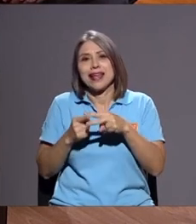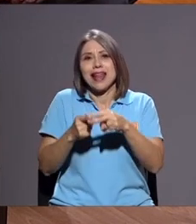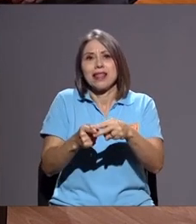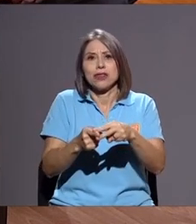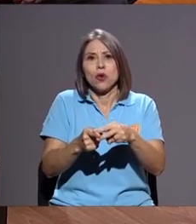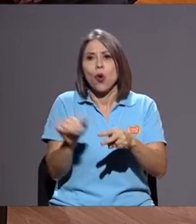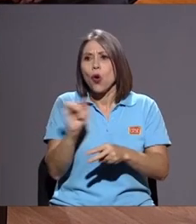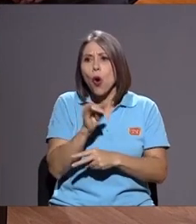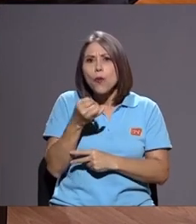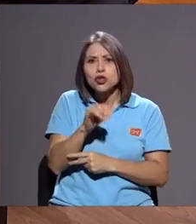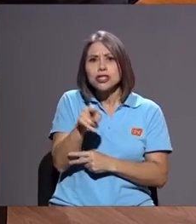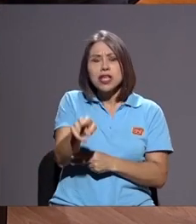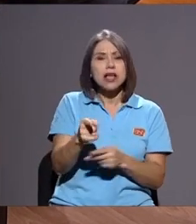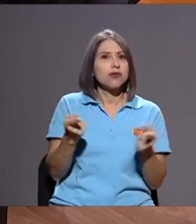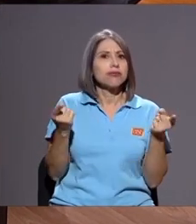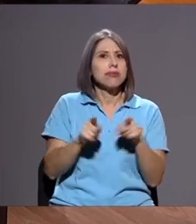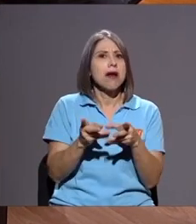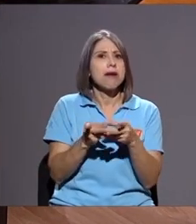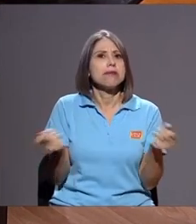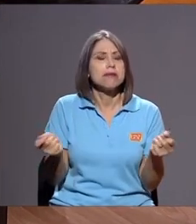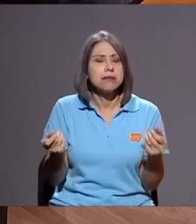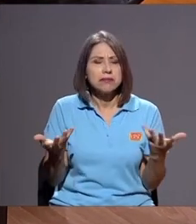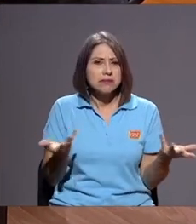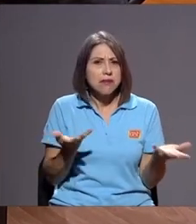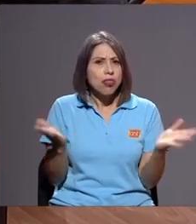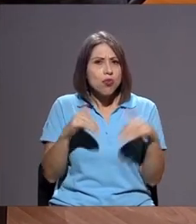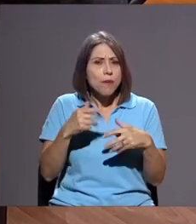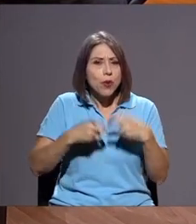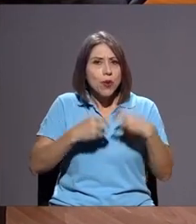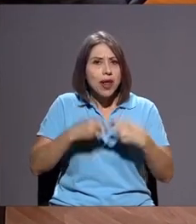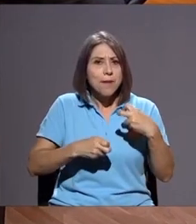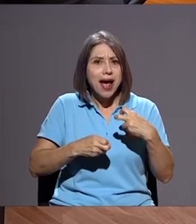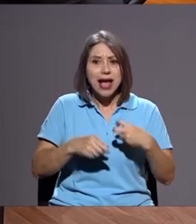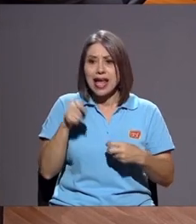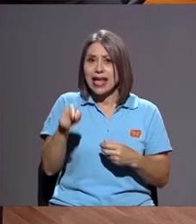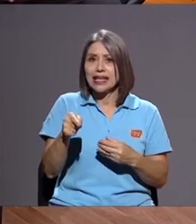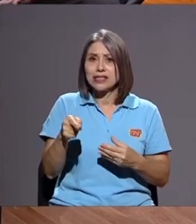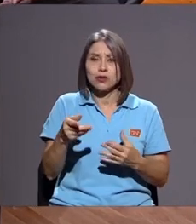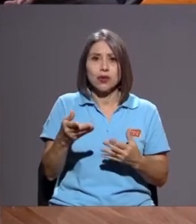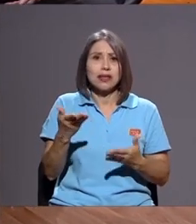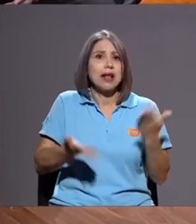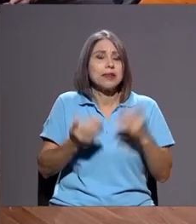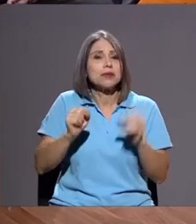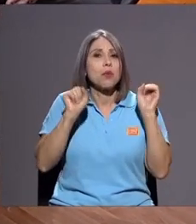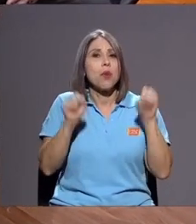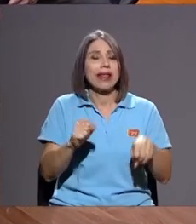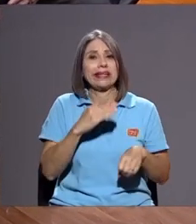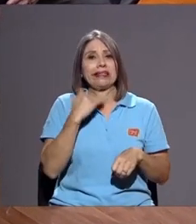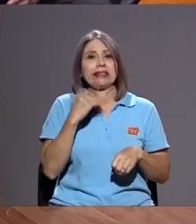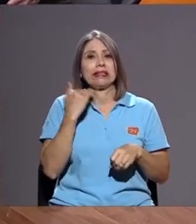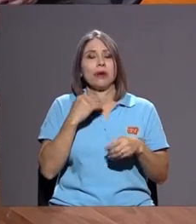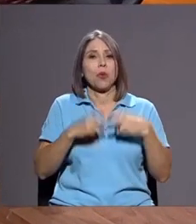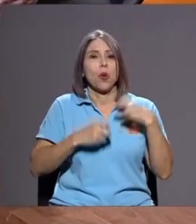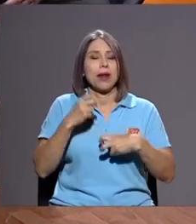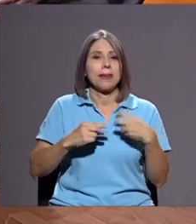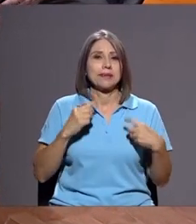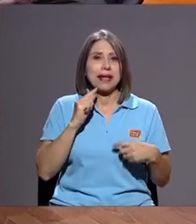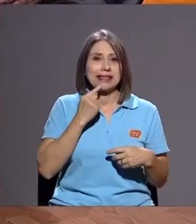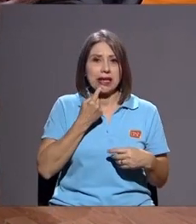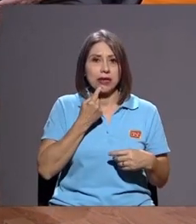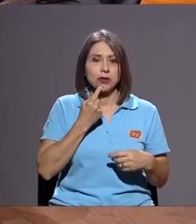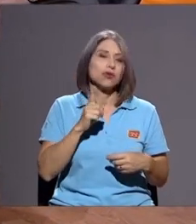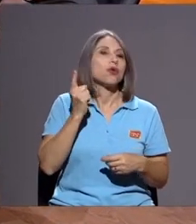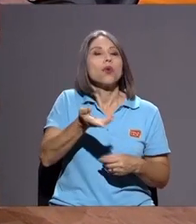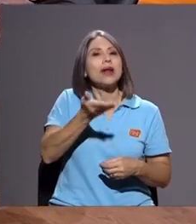a sacar los problemas y como si de la noche a la mañana eso nos podría meter más en problemas más serios y una de las cosas